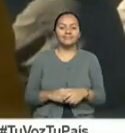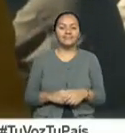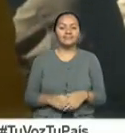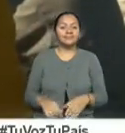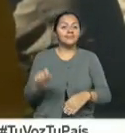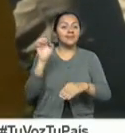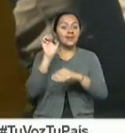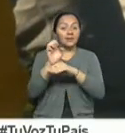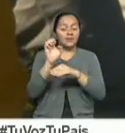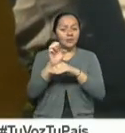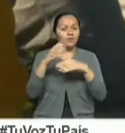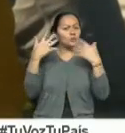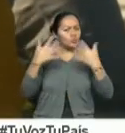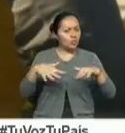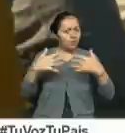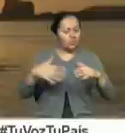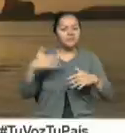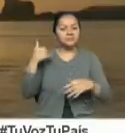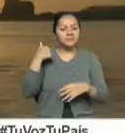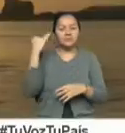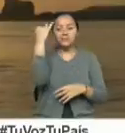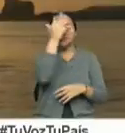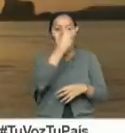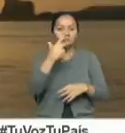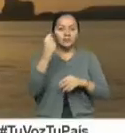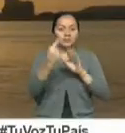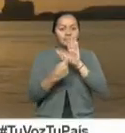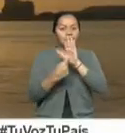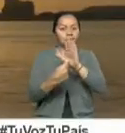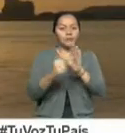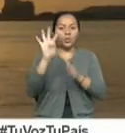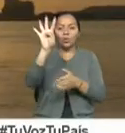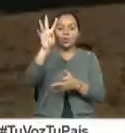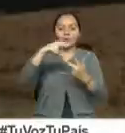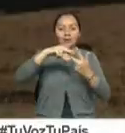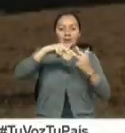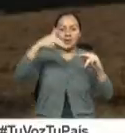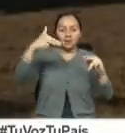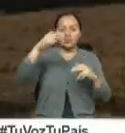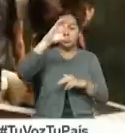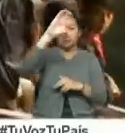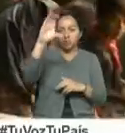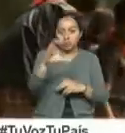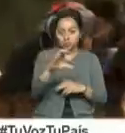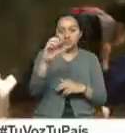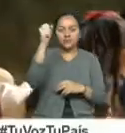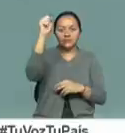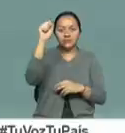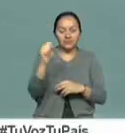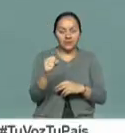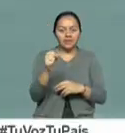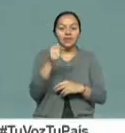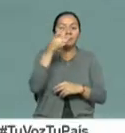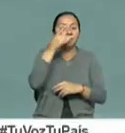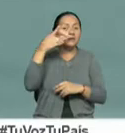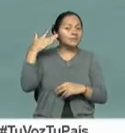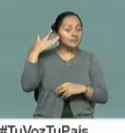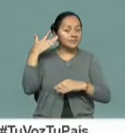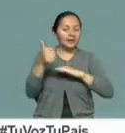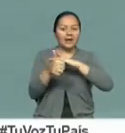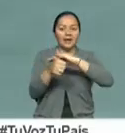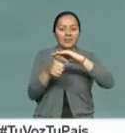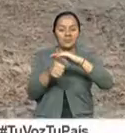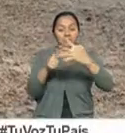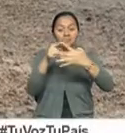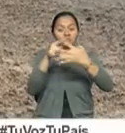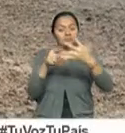Ecuador se caracteriza por contar con la belleza que representan sus cuatro mundos, costa, Andes, Amazonía y Galápagos, en los cuales se